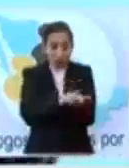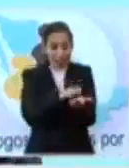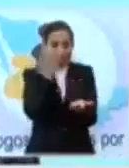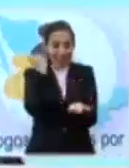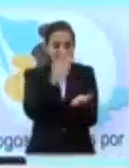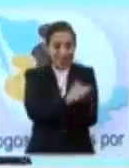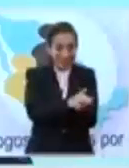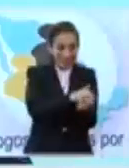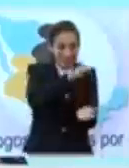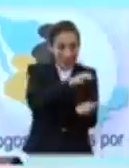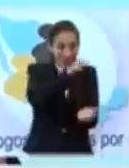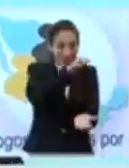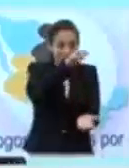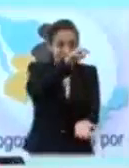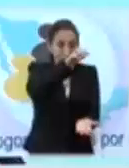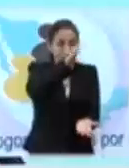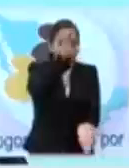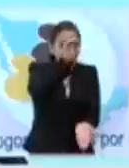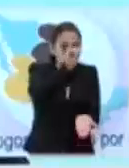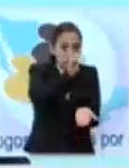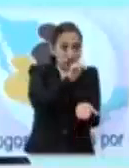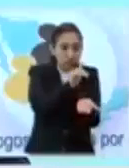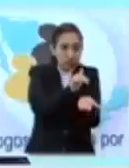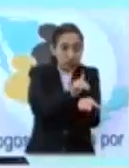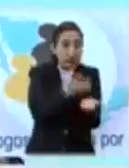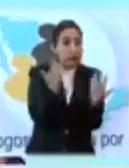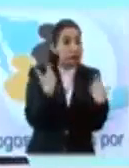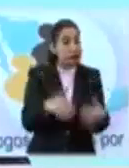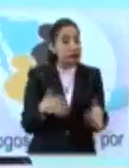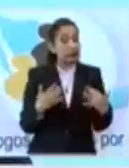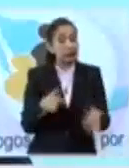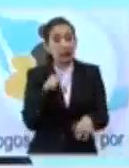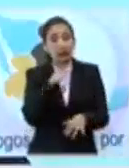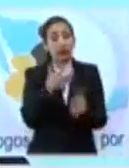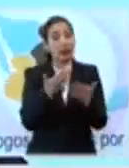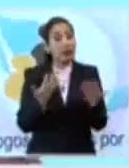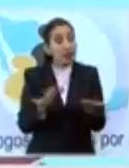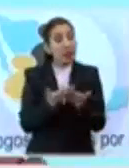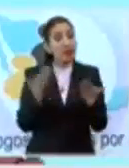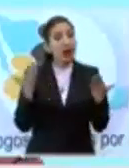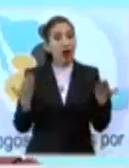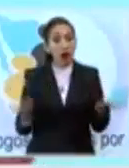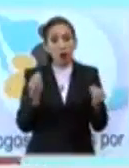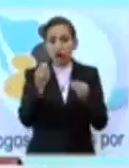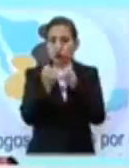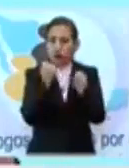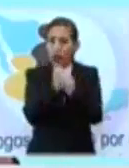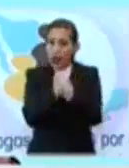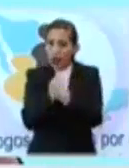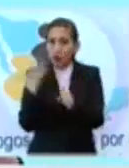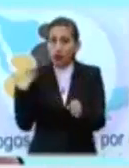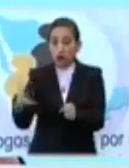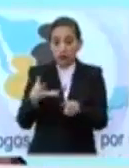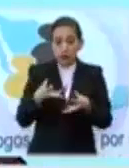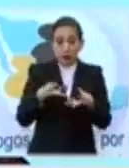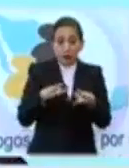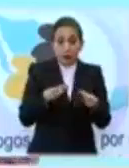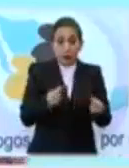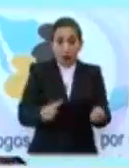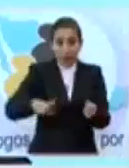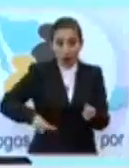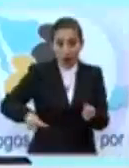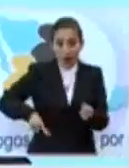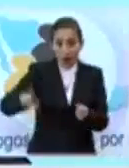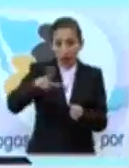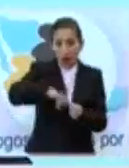subsidios generalizados se contrajo de manera muy, muy importante y, de hecho, por muchos años el gasto público en las